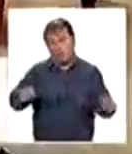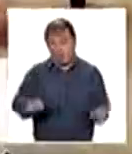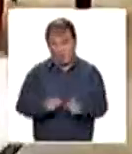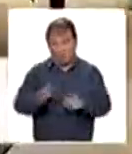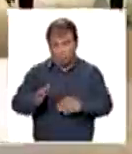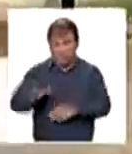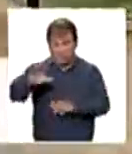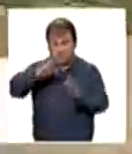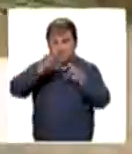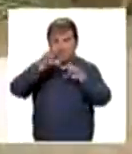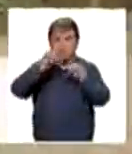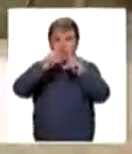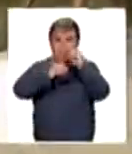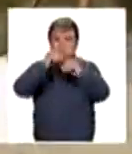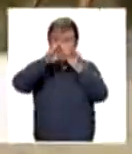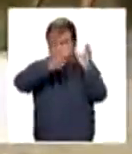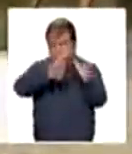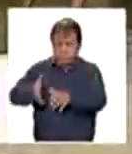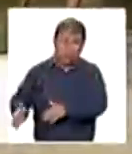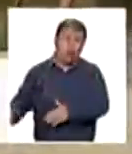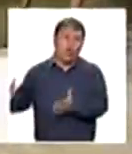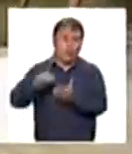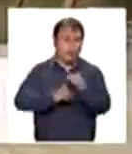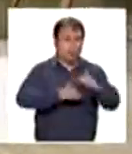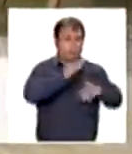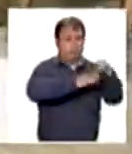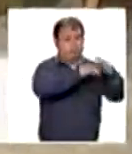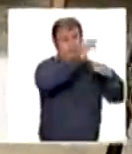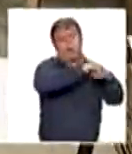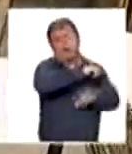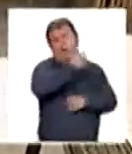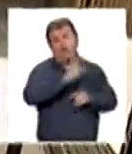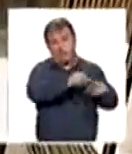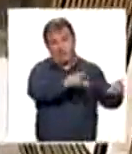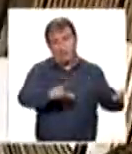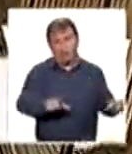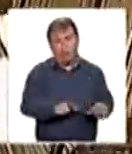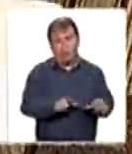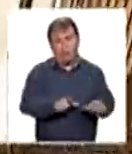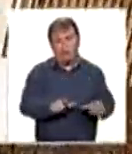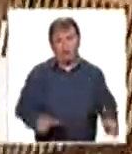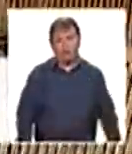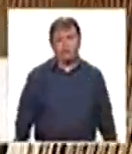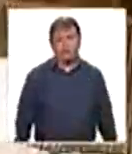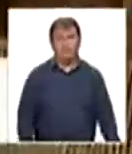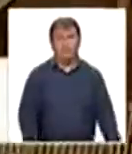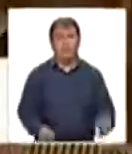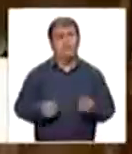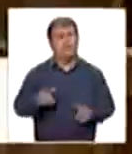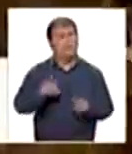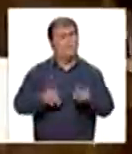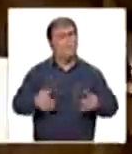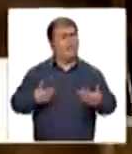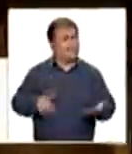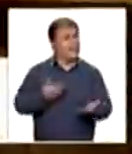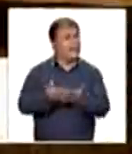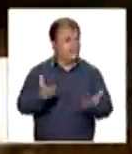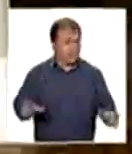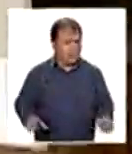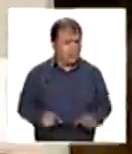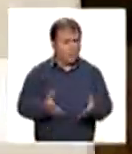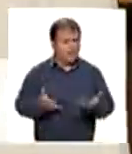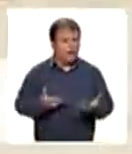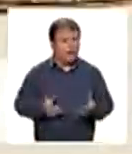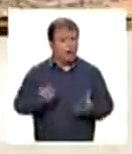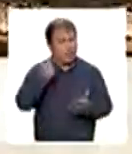se desmonta la casa y se puede volver a construir en otra locación. Dime, ¿cómo las personas pueden llegar hasta este punto? ¿Hay